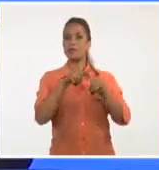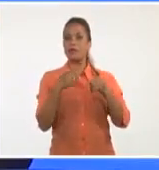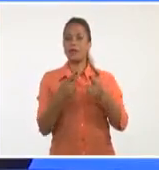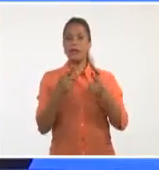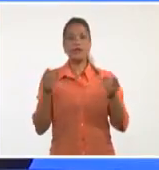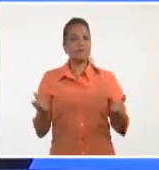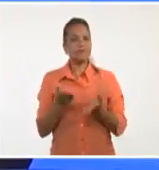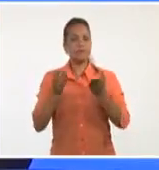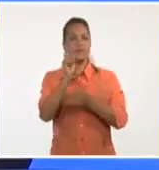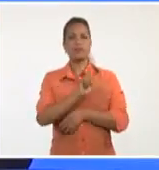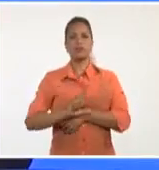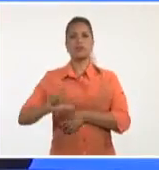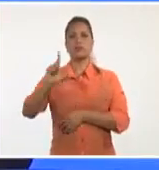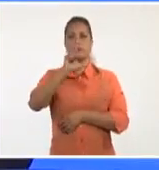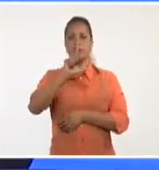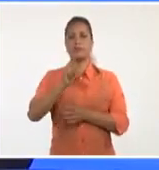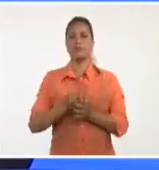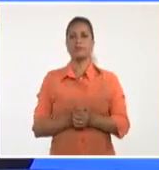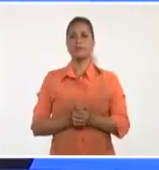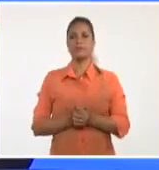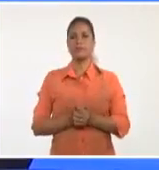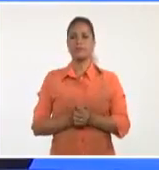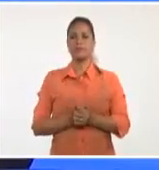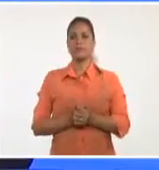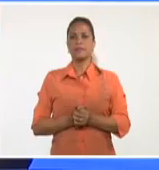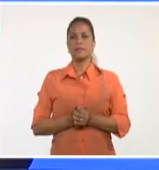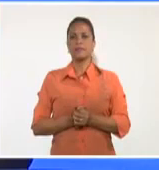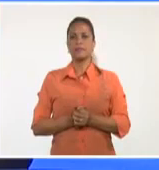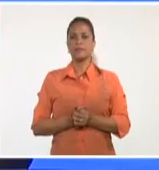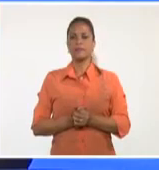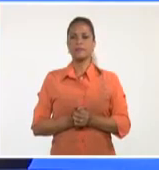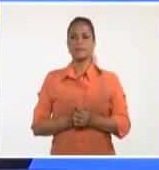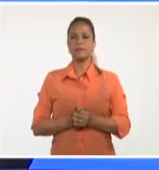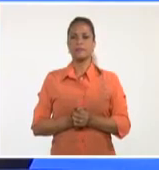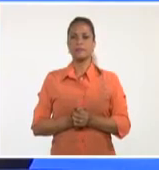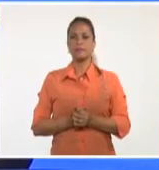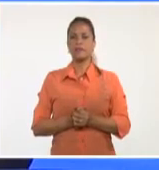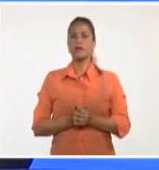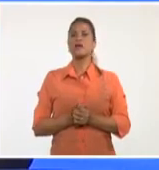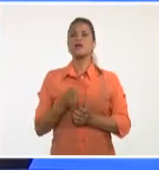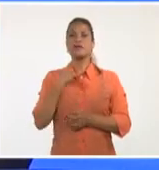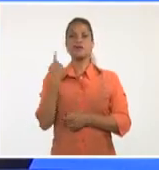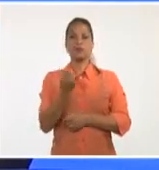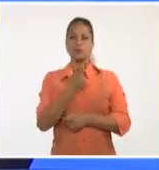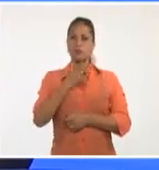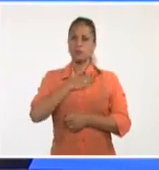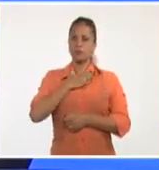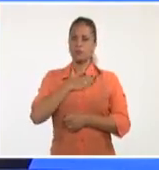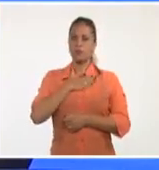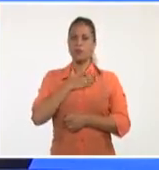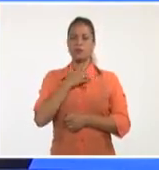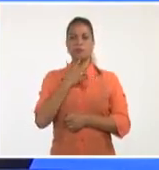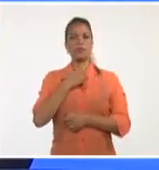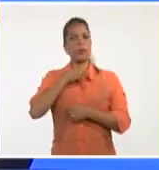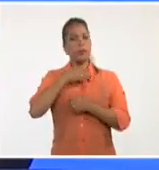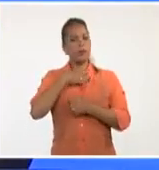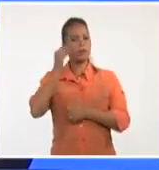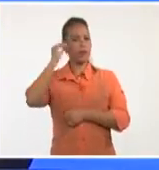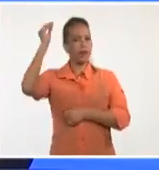socialismo a las particularidades nacionales y de la época. Nos asiste la más profunda